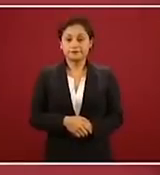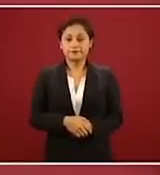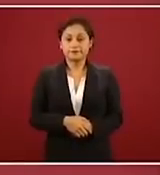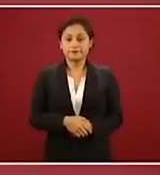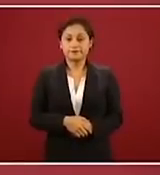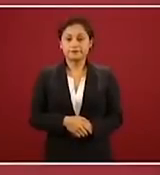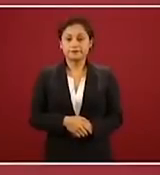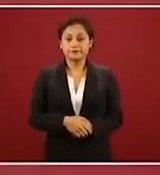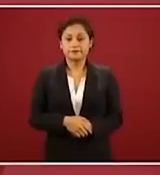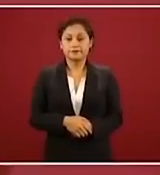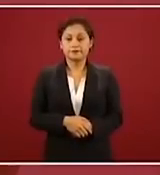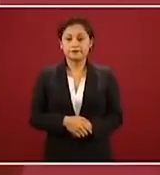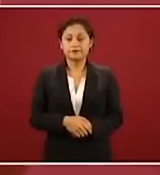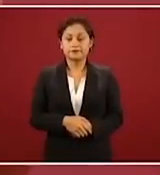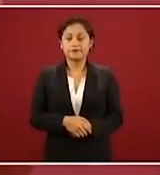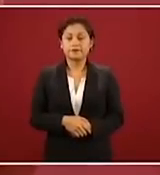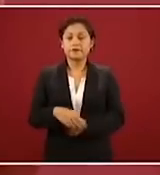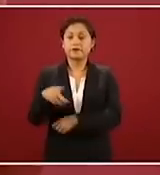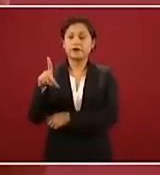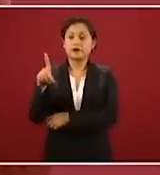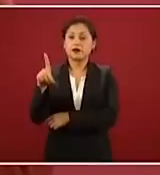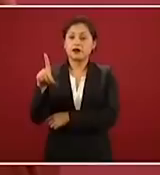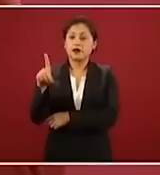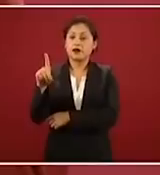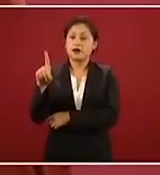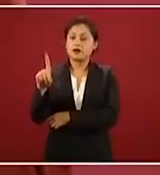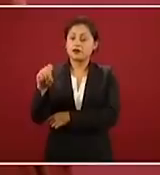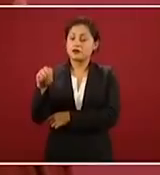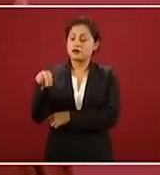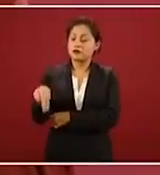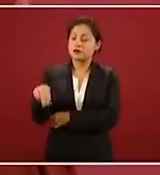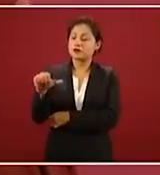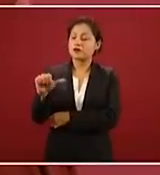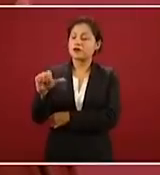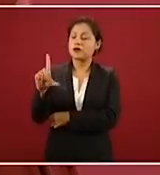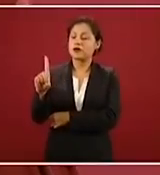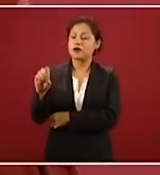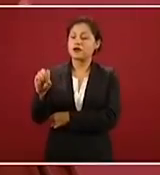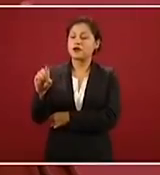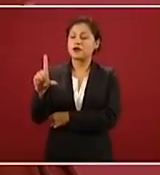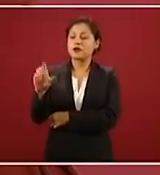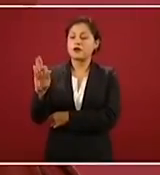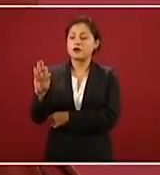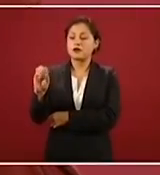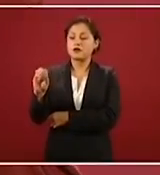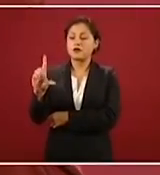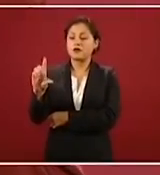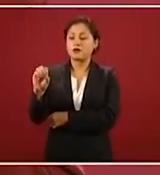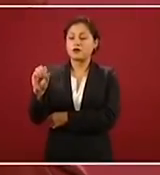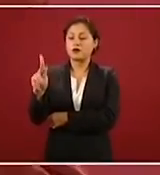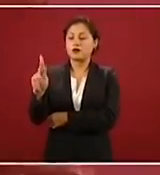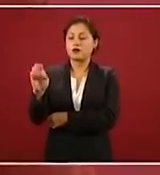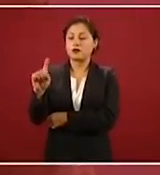A don Adolfo López Mateos y al señor